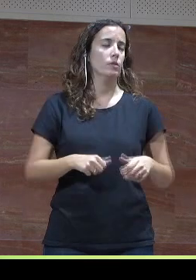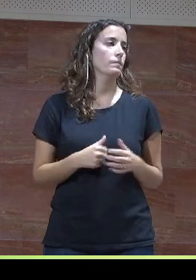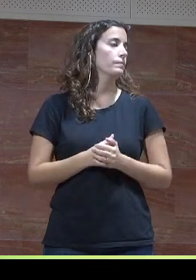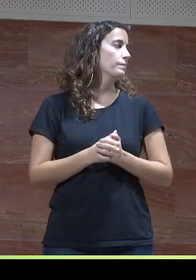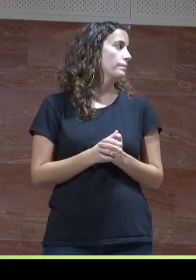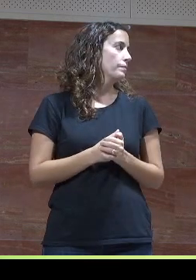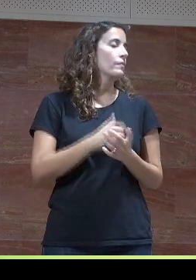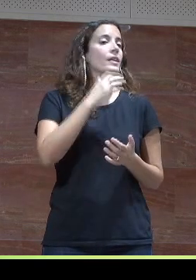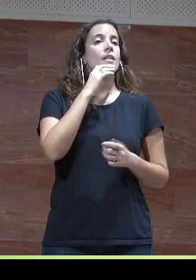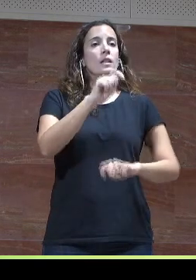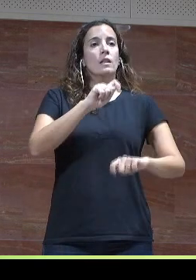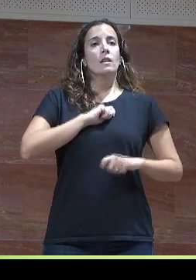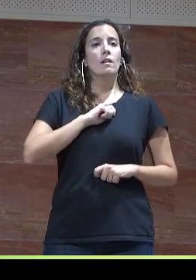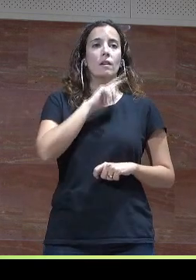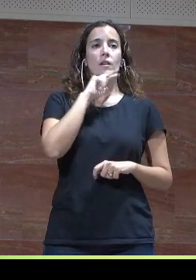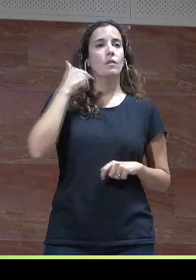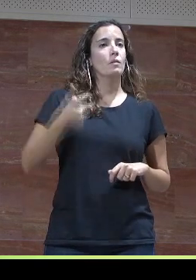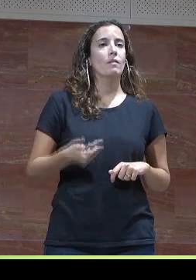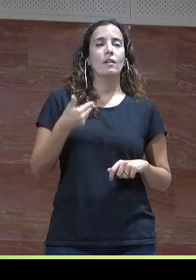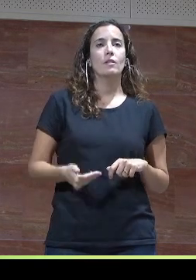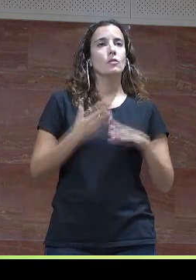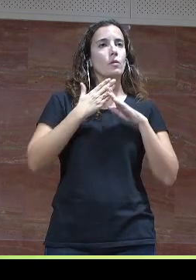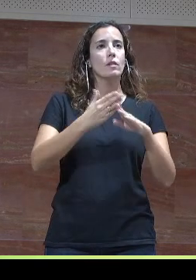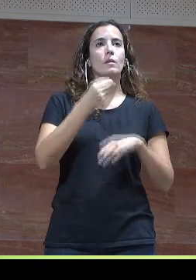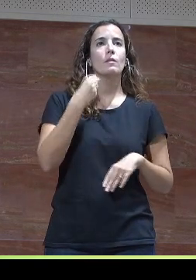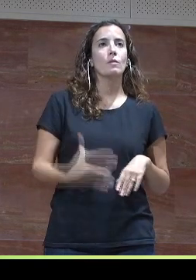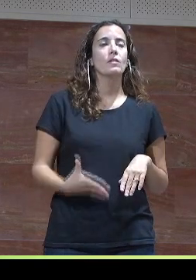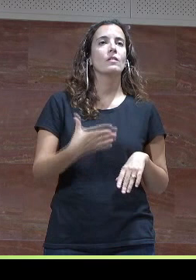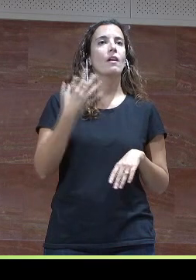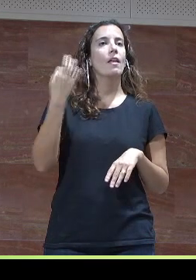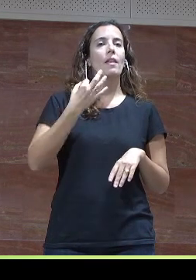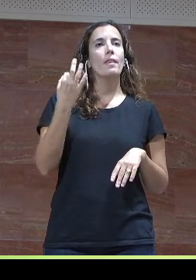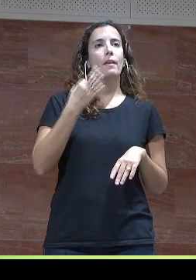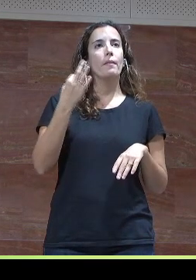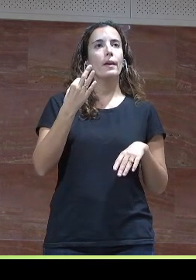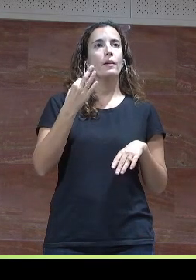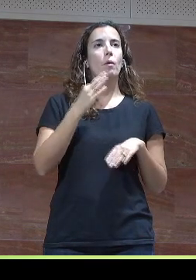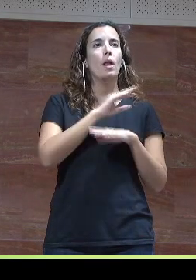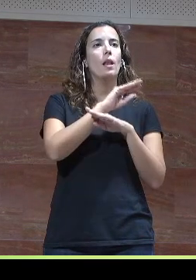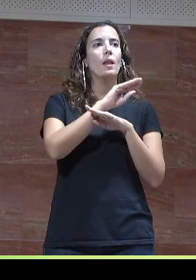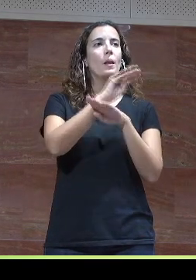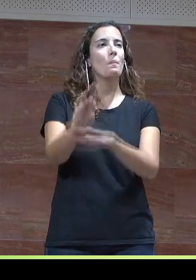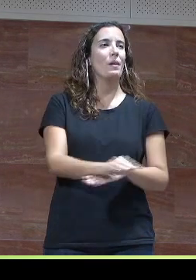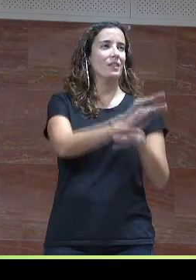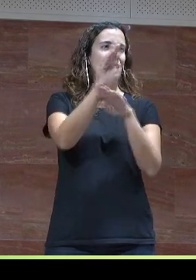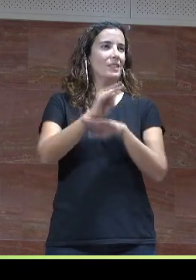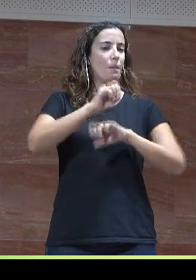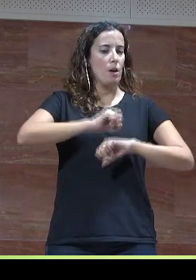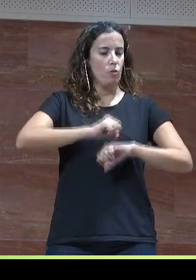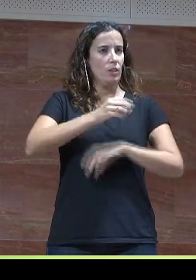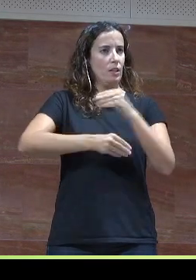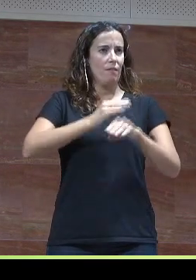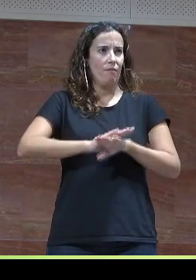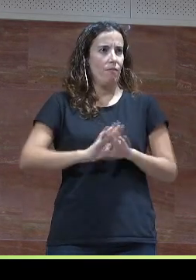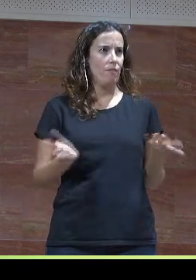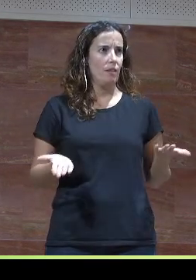un valor, en cambio, lo suficientemente bueno, lo que tenemos es que dejar de ser paternalistas los mayores. Yo me